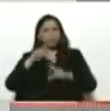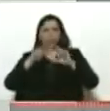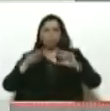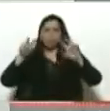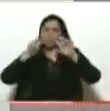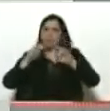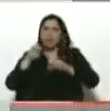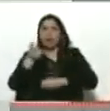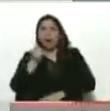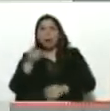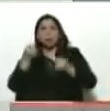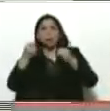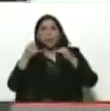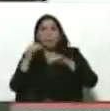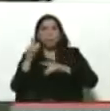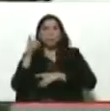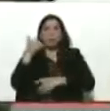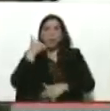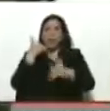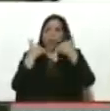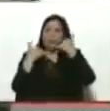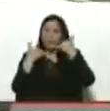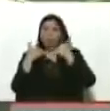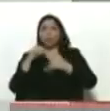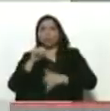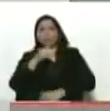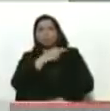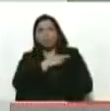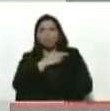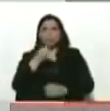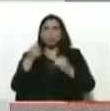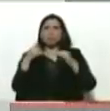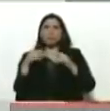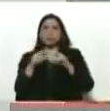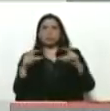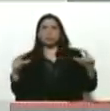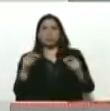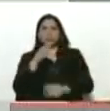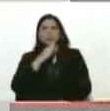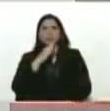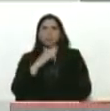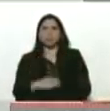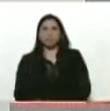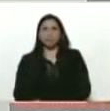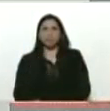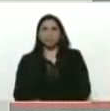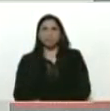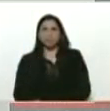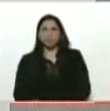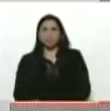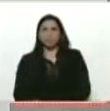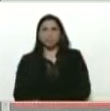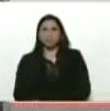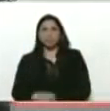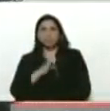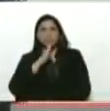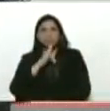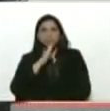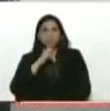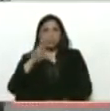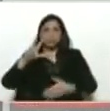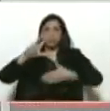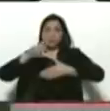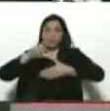direcciones, aquí están otras cosas, números de cuentas, Banco de Venezuela, Banco Provincial, Banco Bicentenario,